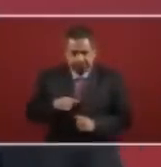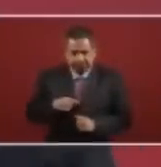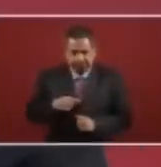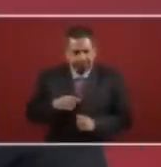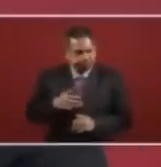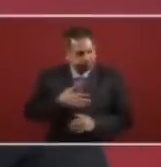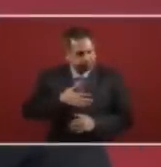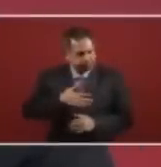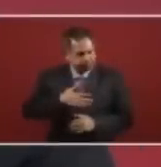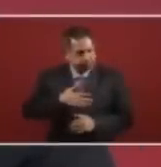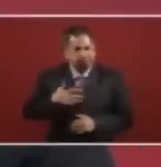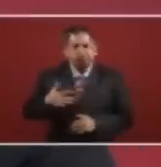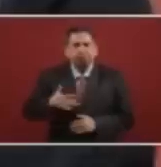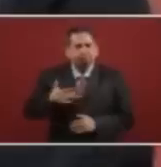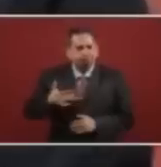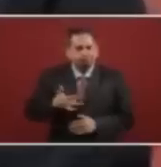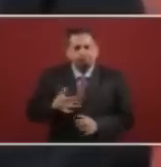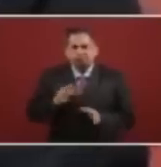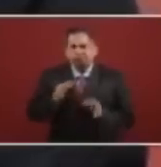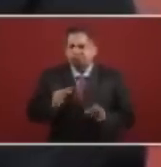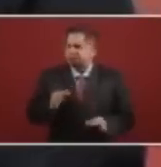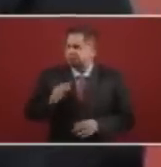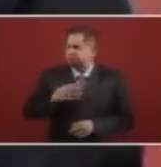dicha enorme de